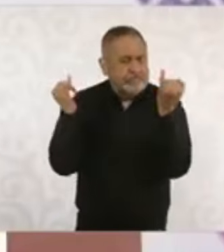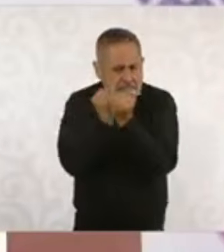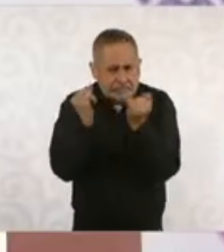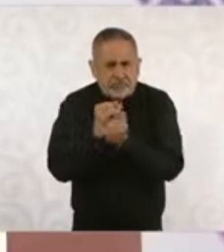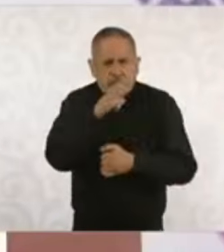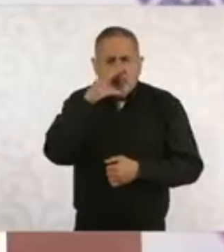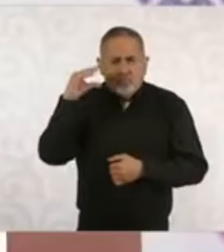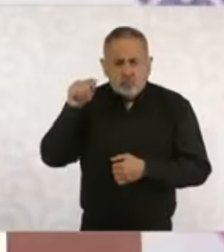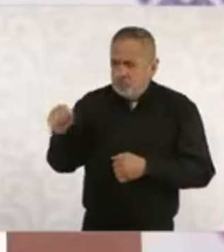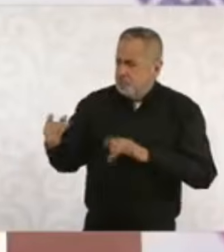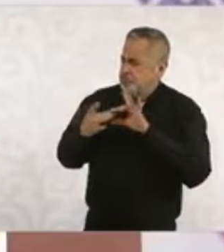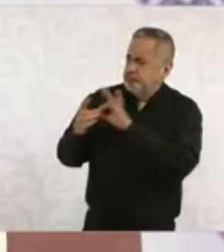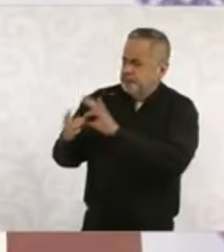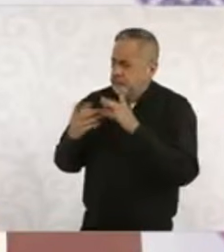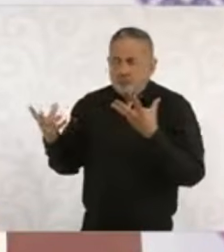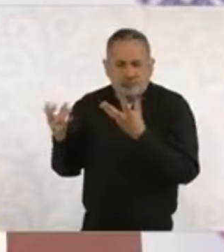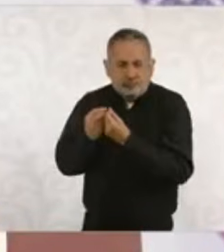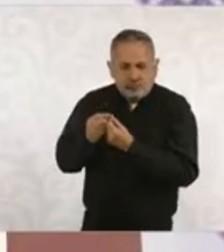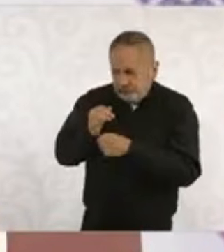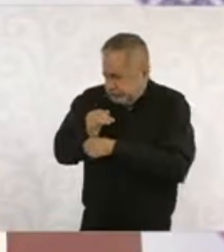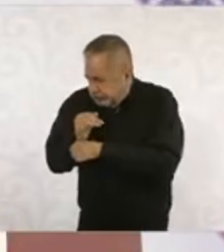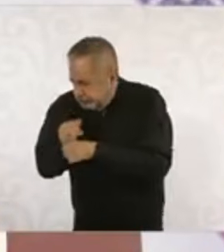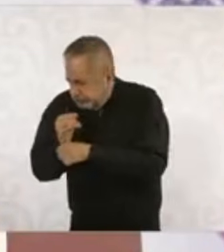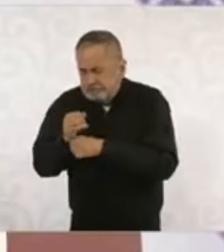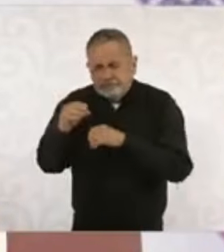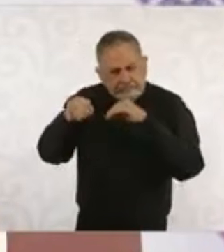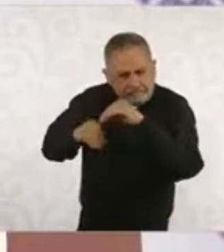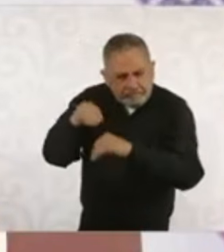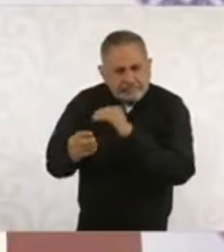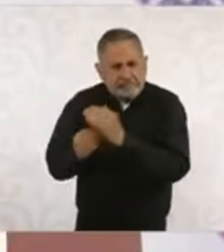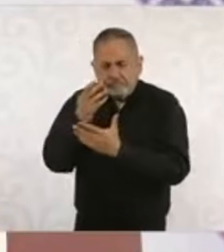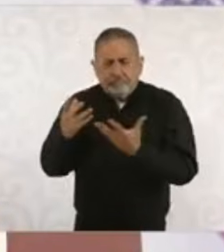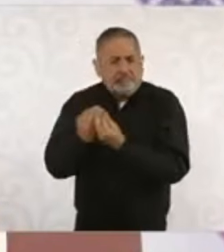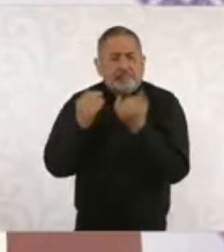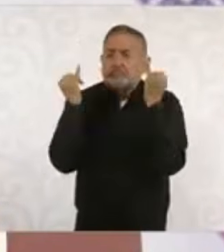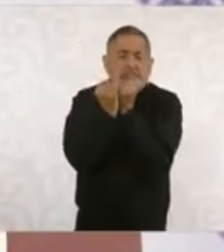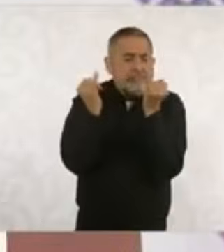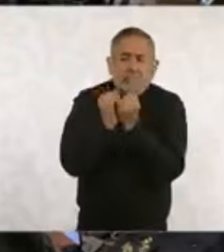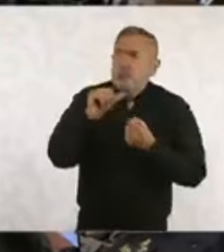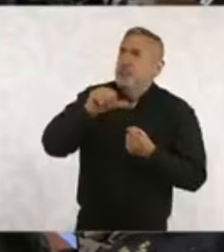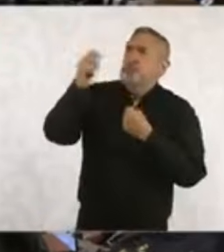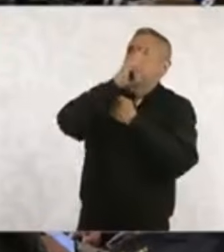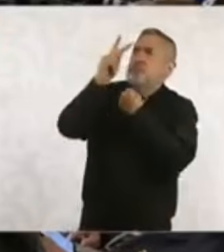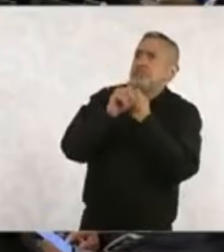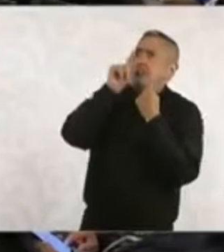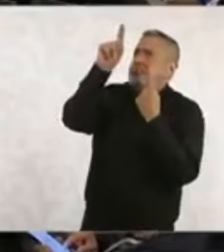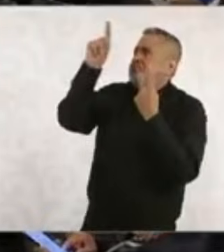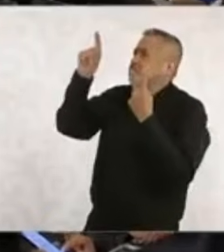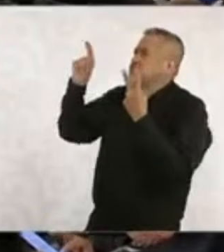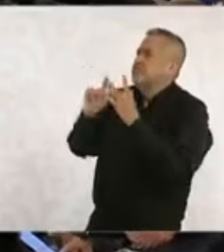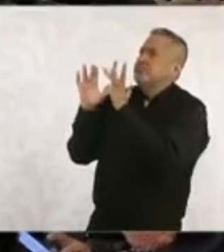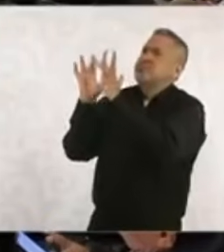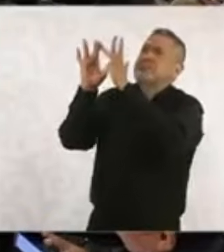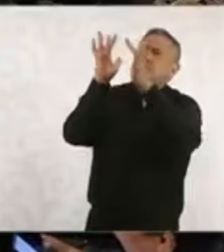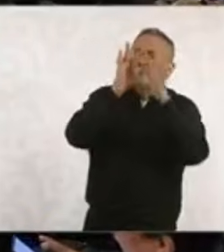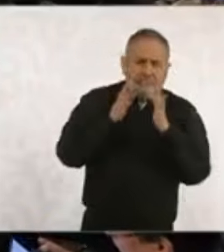trabajo coordinado en investigación y desarrollo con muchísimos países del mundo. No sé si quieras platicar